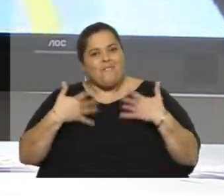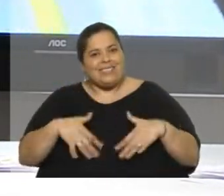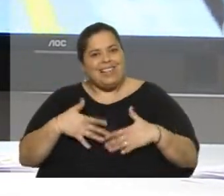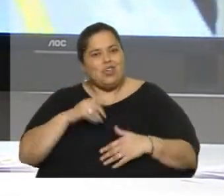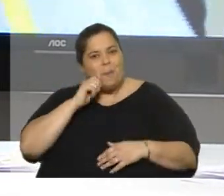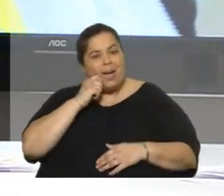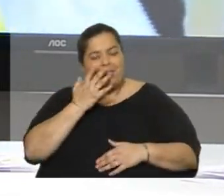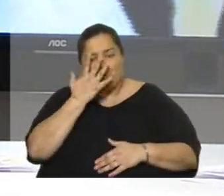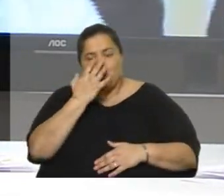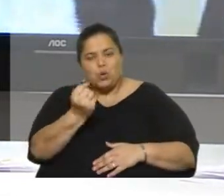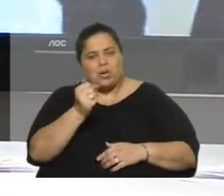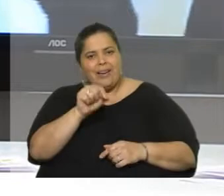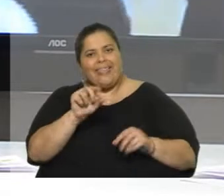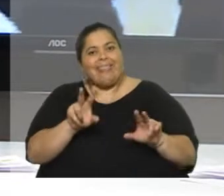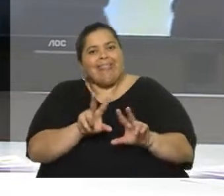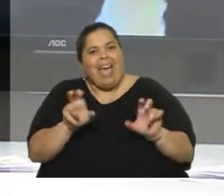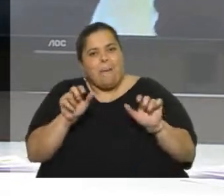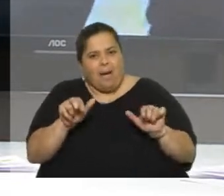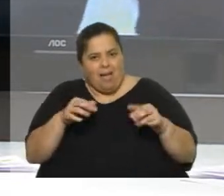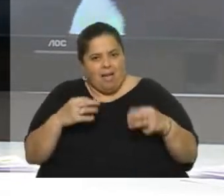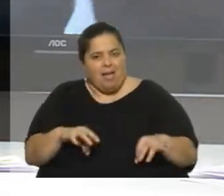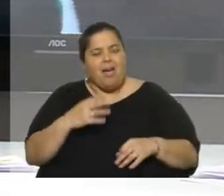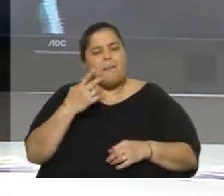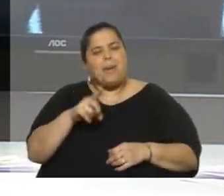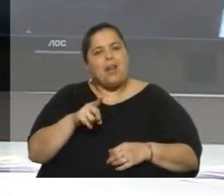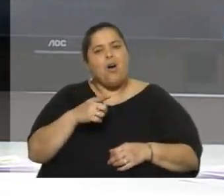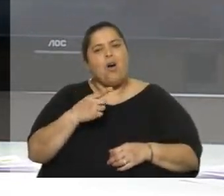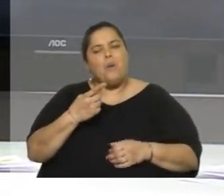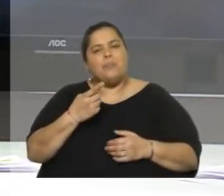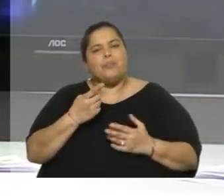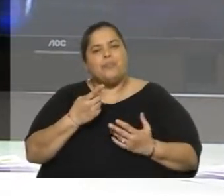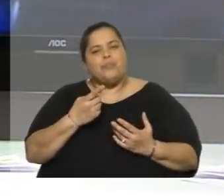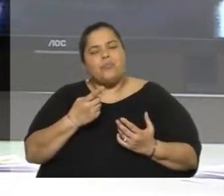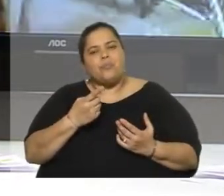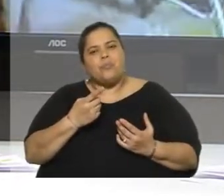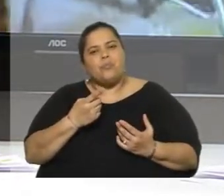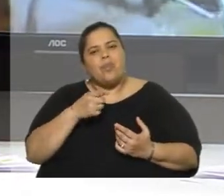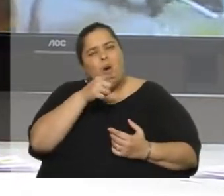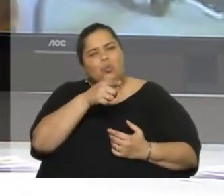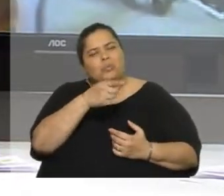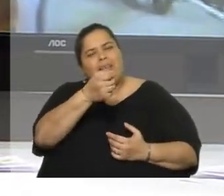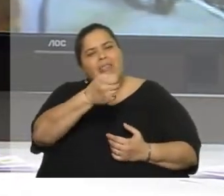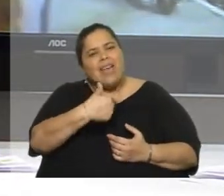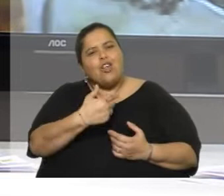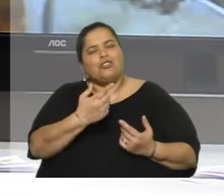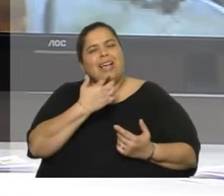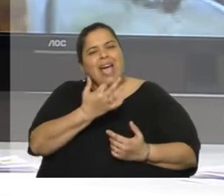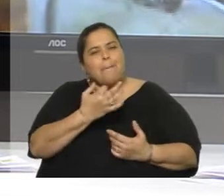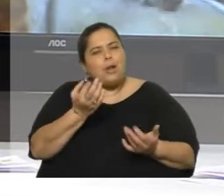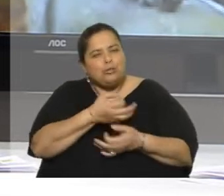una atracción, por lo menos, por este tipo de temas. Pero, denos ejemplos